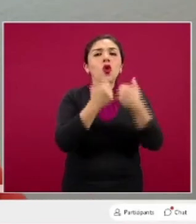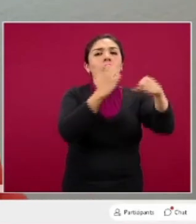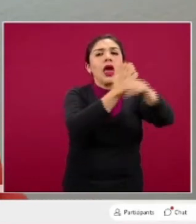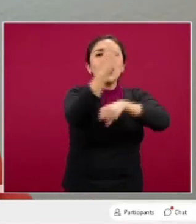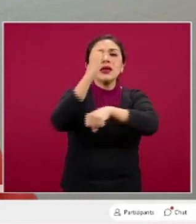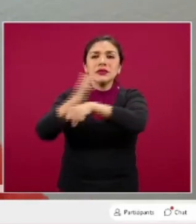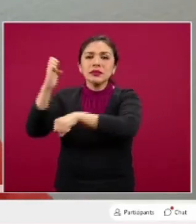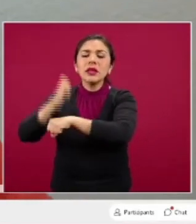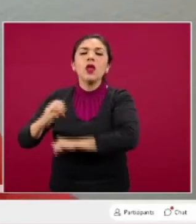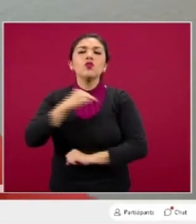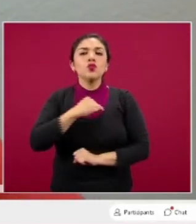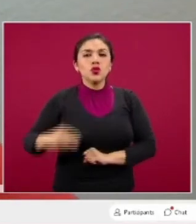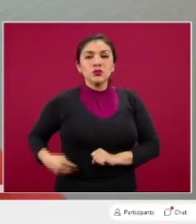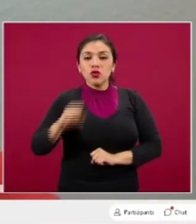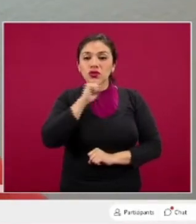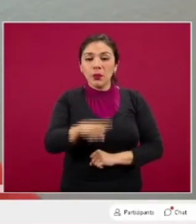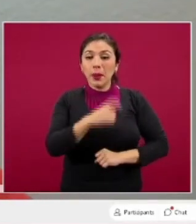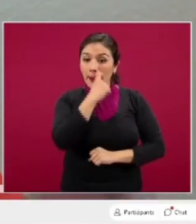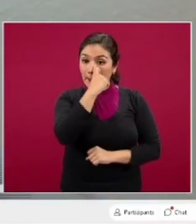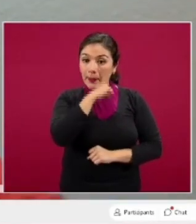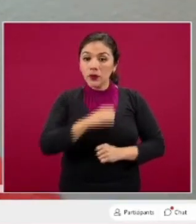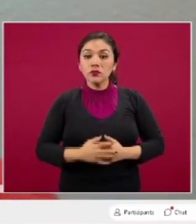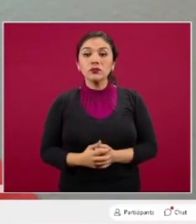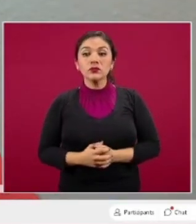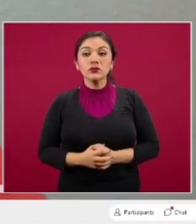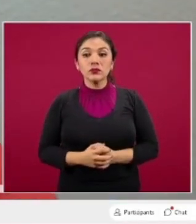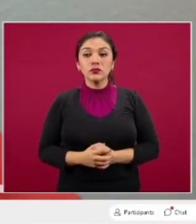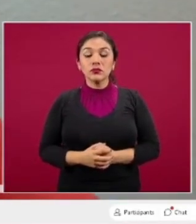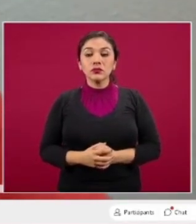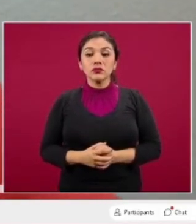y los municipios. La que sigue, por favor.